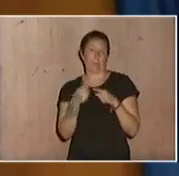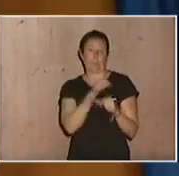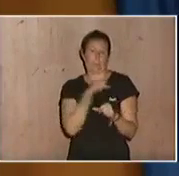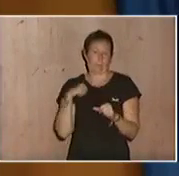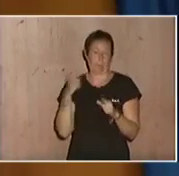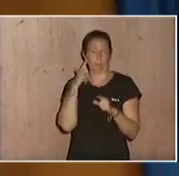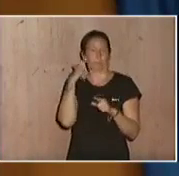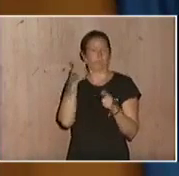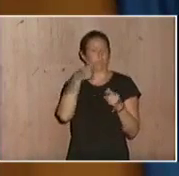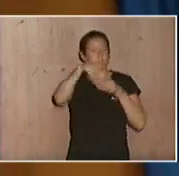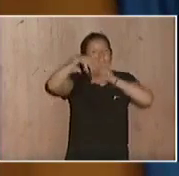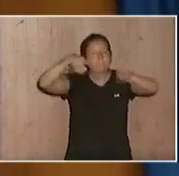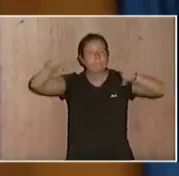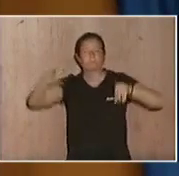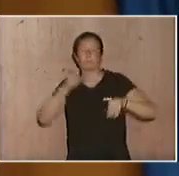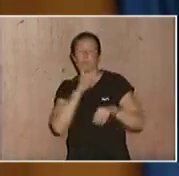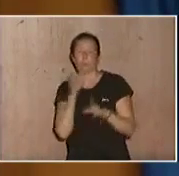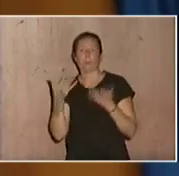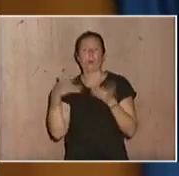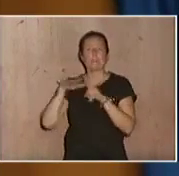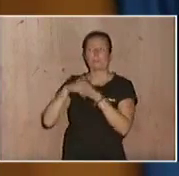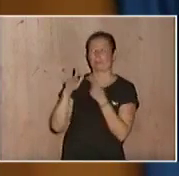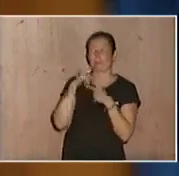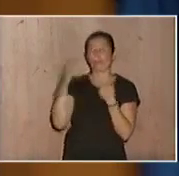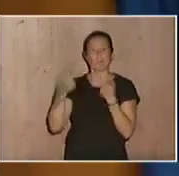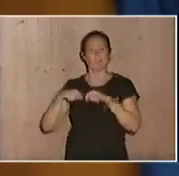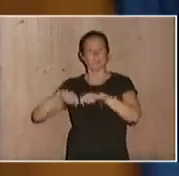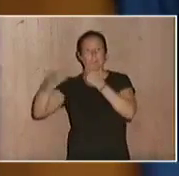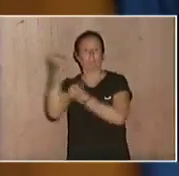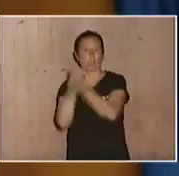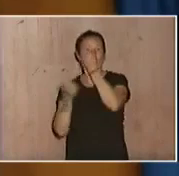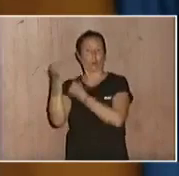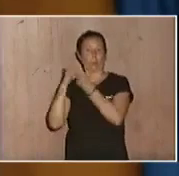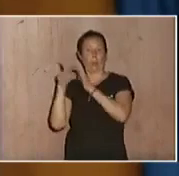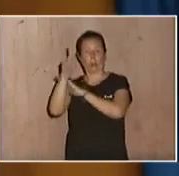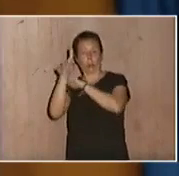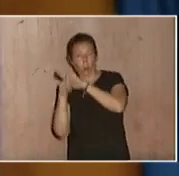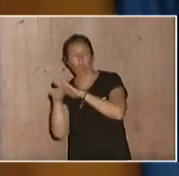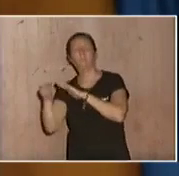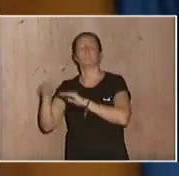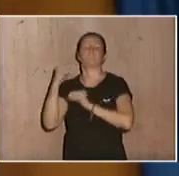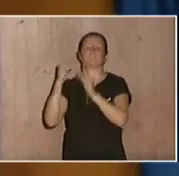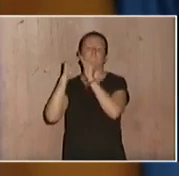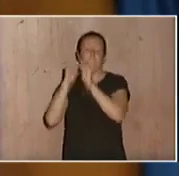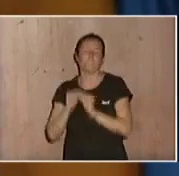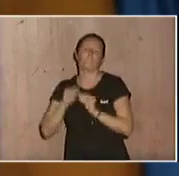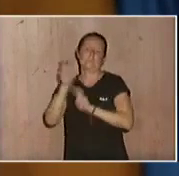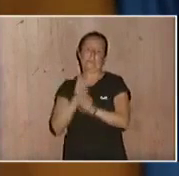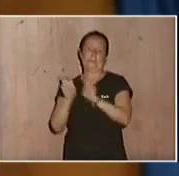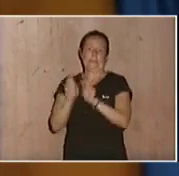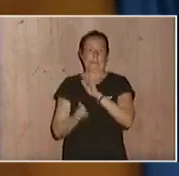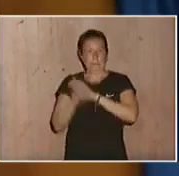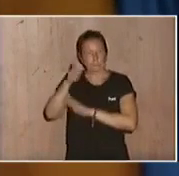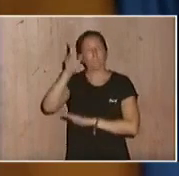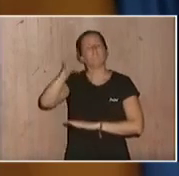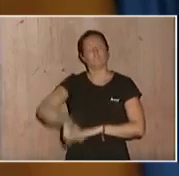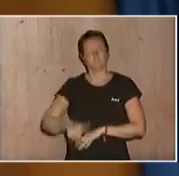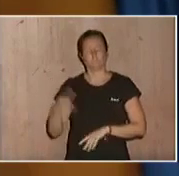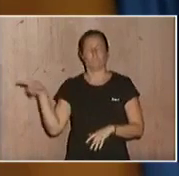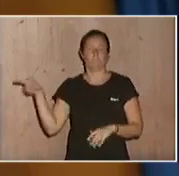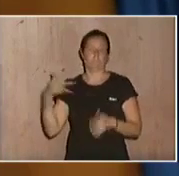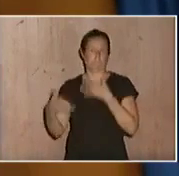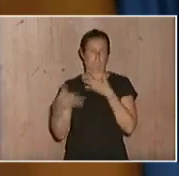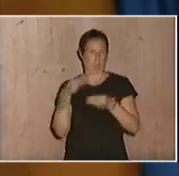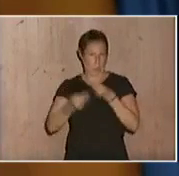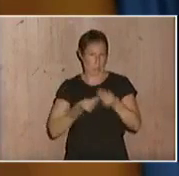a acreedores en situaciones de bancarrota o la provisión de bienes públicos. Me gustaría destacar hoy aquí tres de